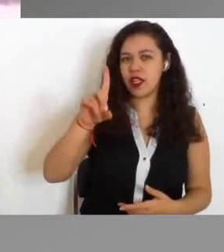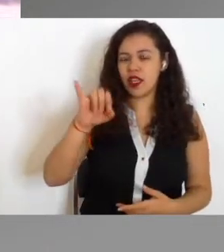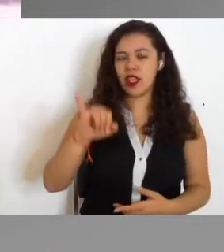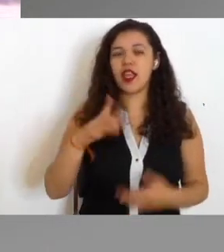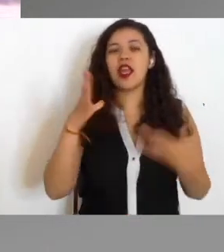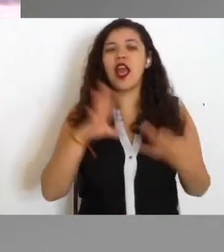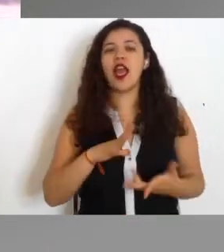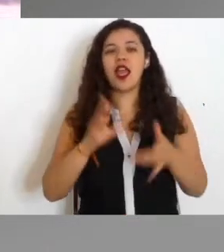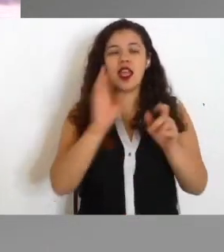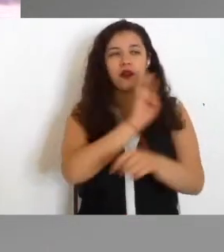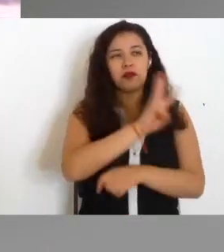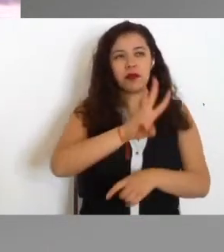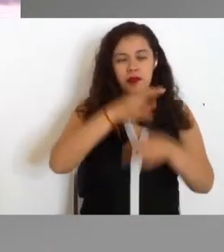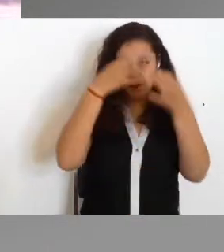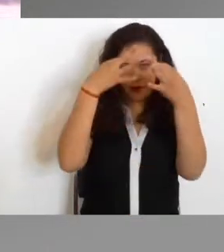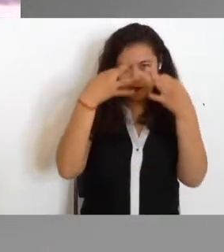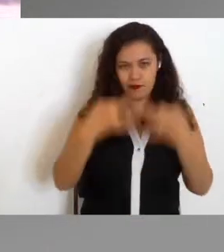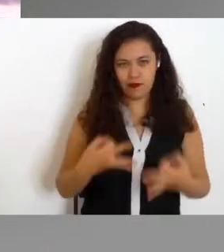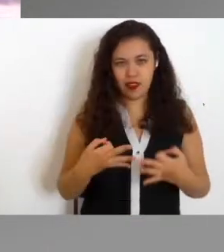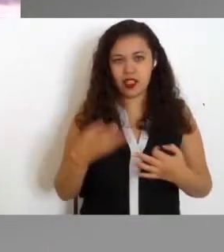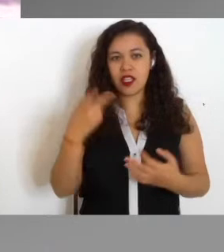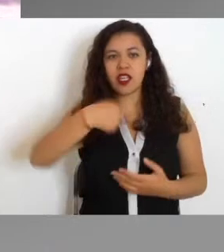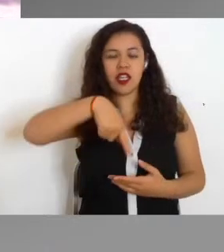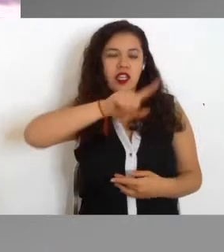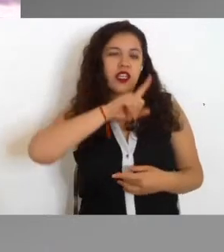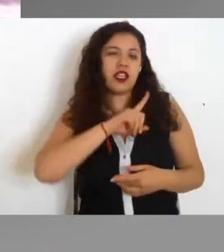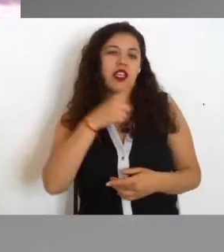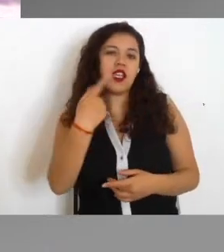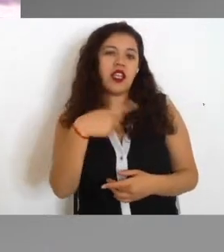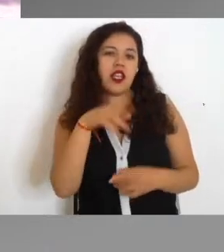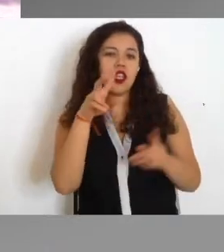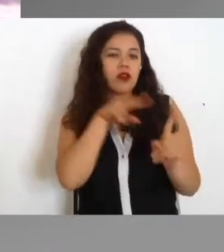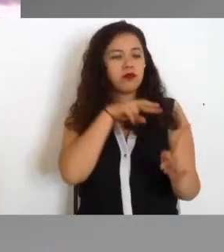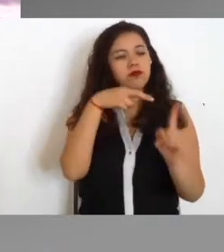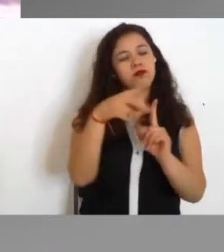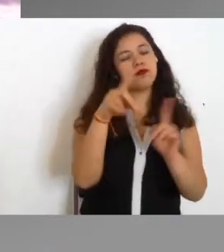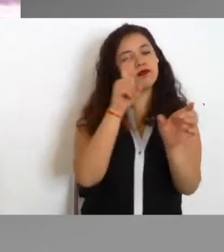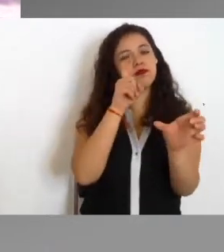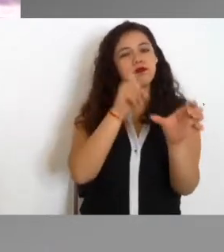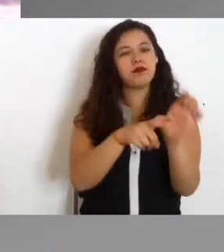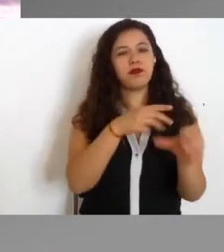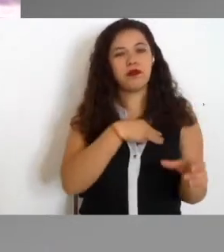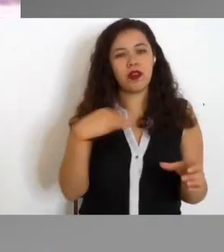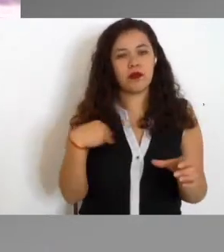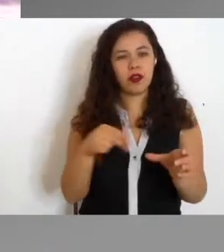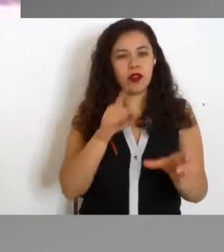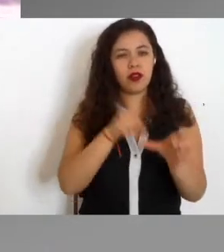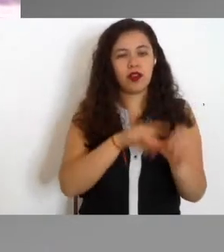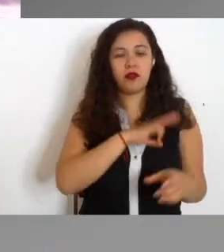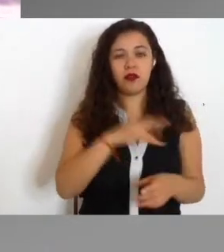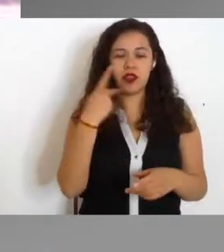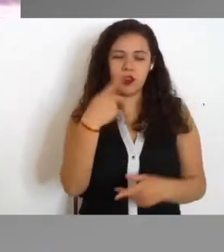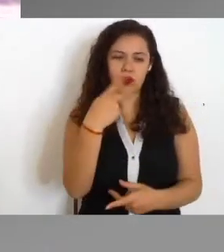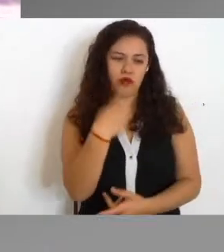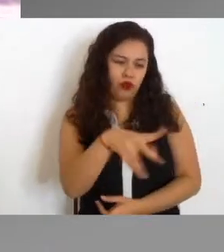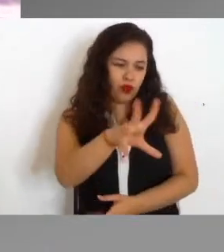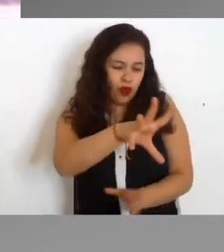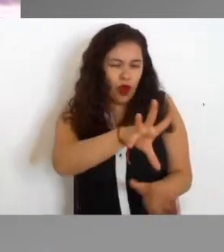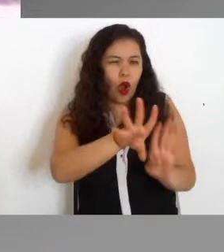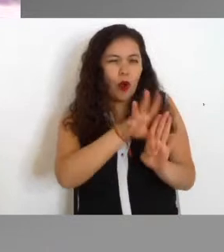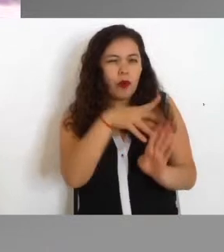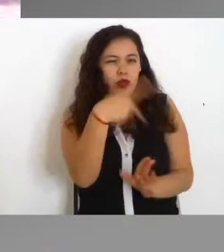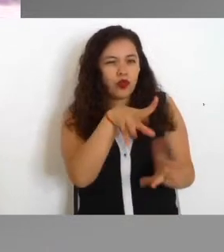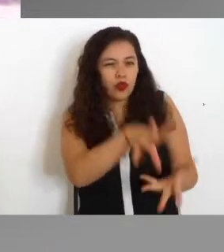Ahí van a poder hacerse aliados del propio observatorio. La intención es que se apropien de este observatorio y que sean